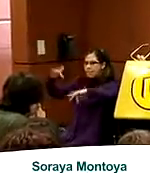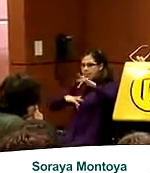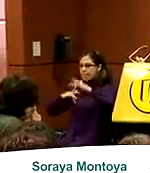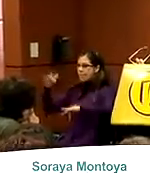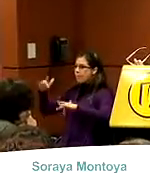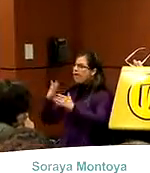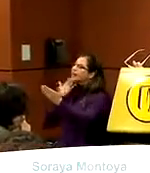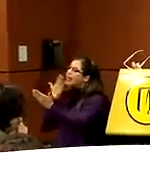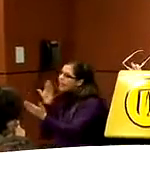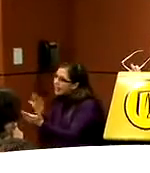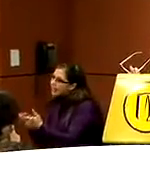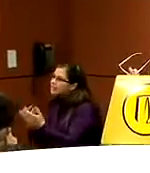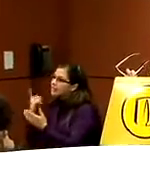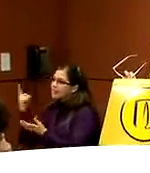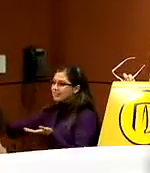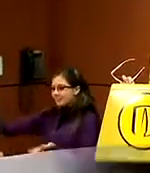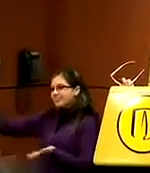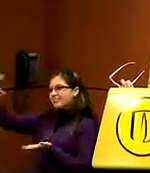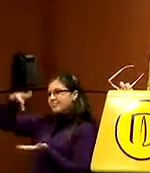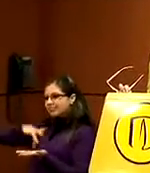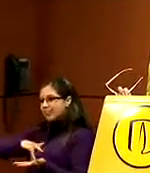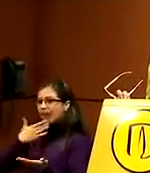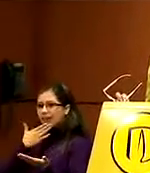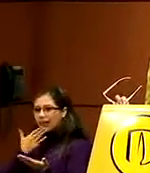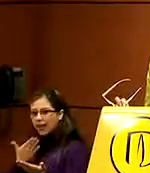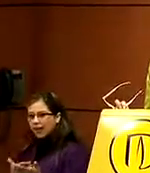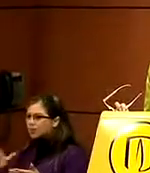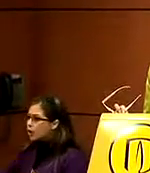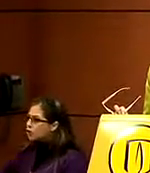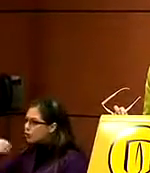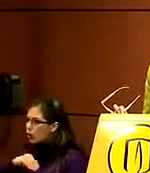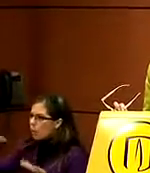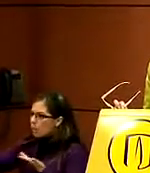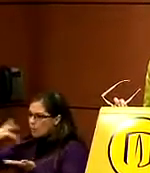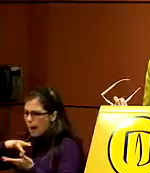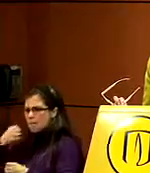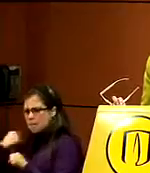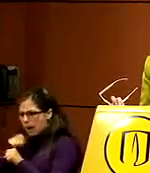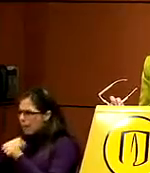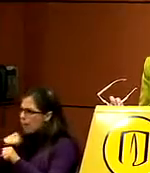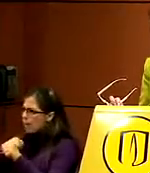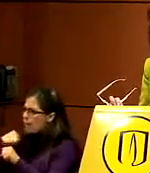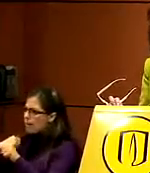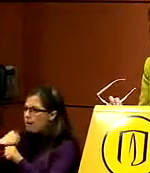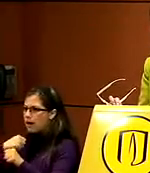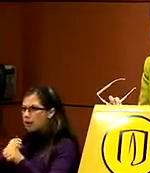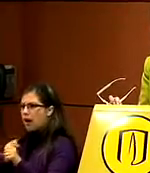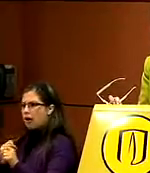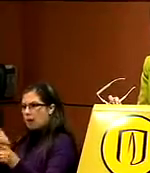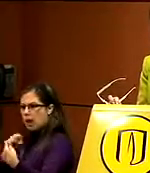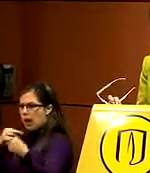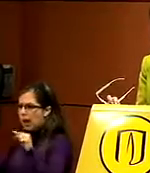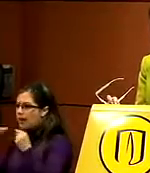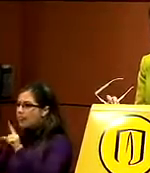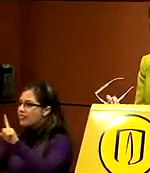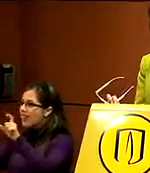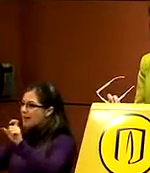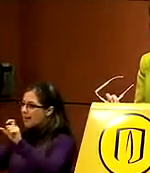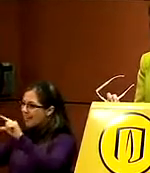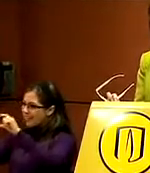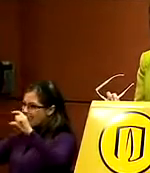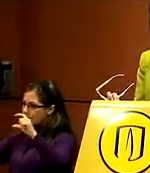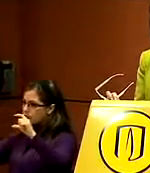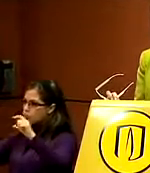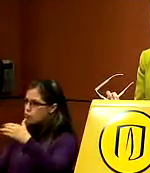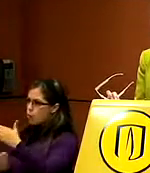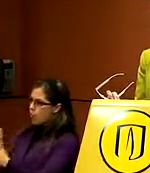haber asistido por haber por estar acá todos trabajando y poniendo a discusión un tema tan